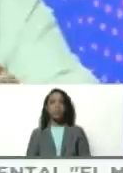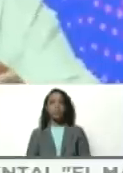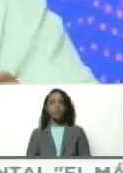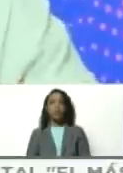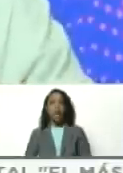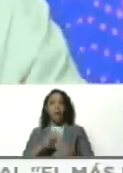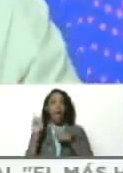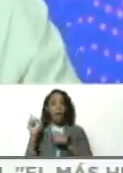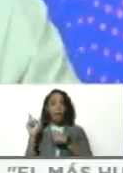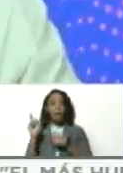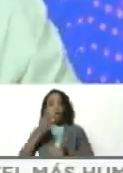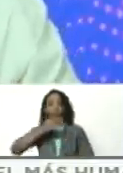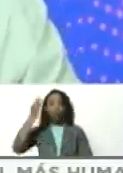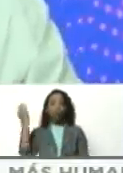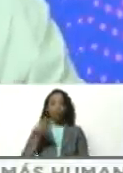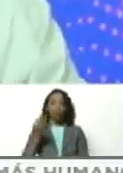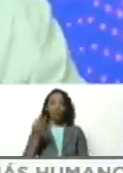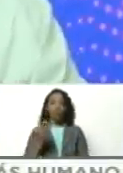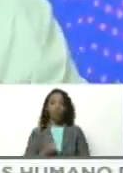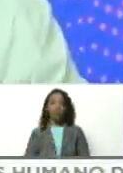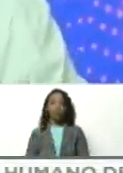Esa es la verdad.